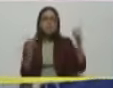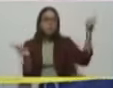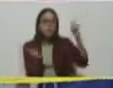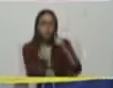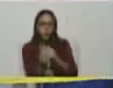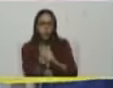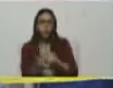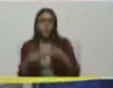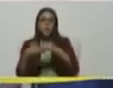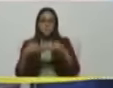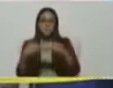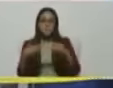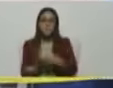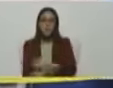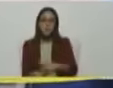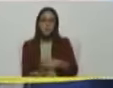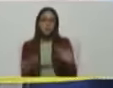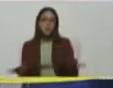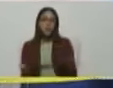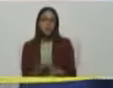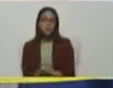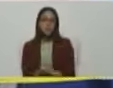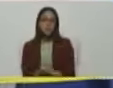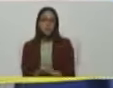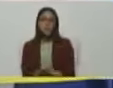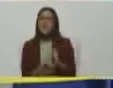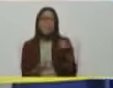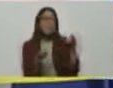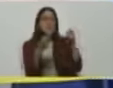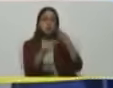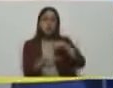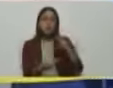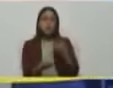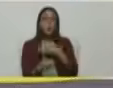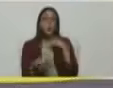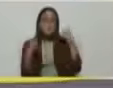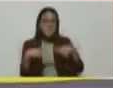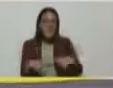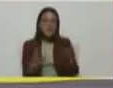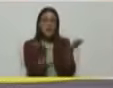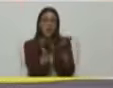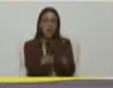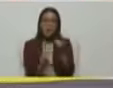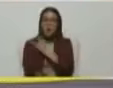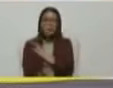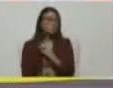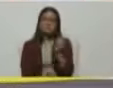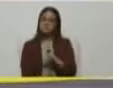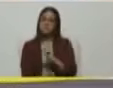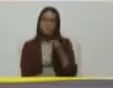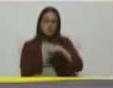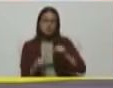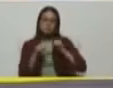dólares. Y no se cerró una escuela, una universidad.